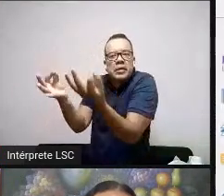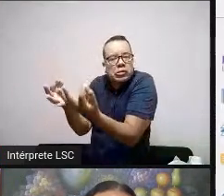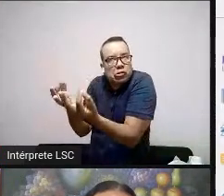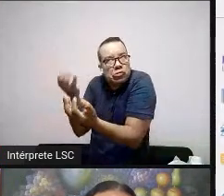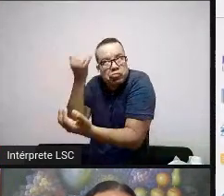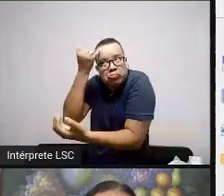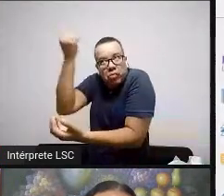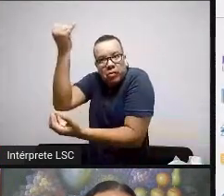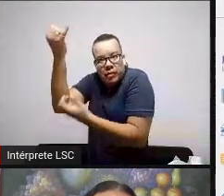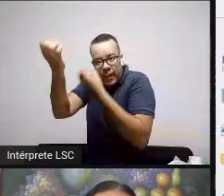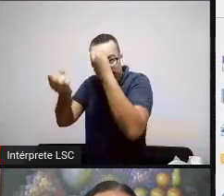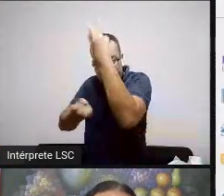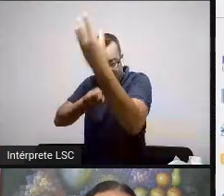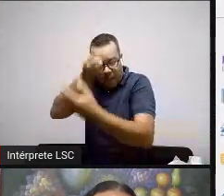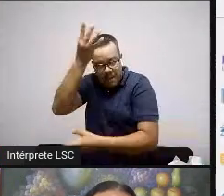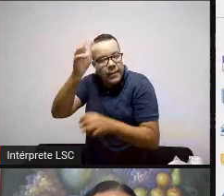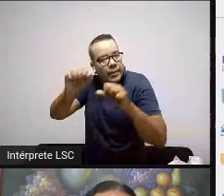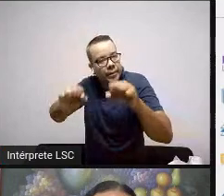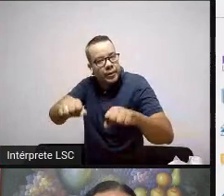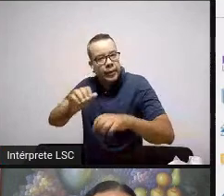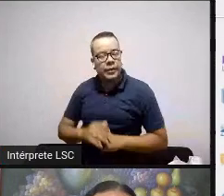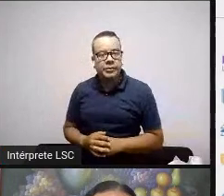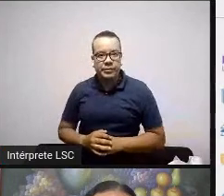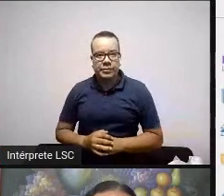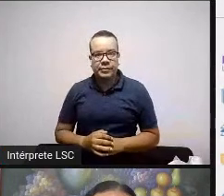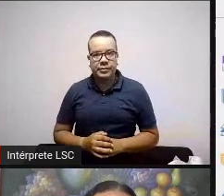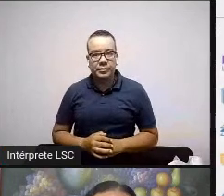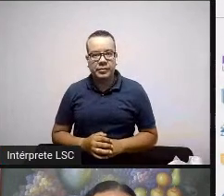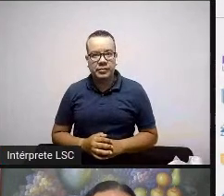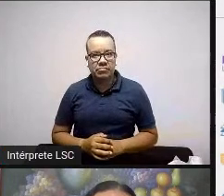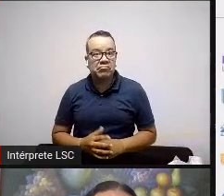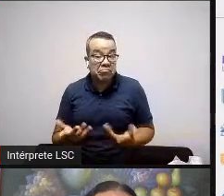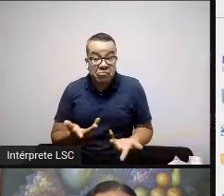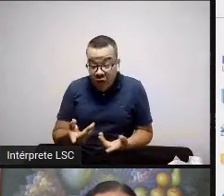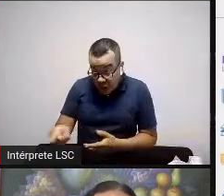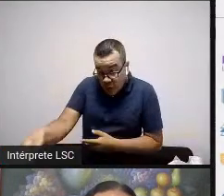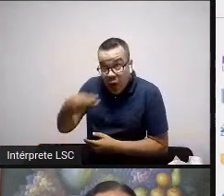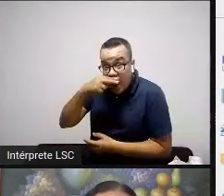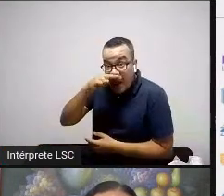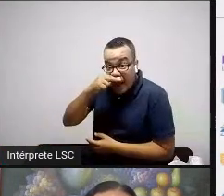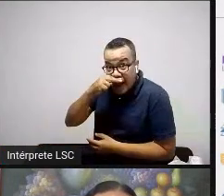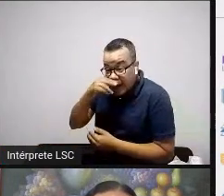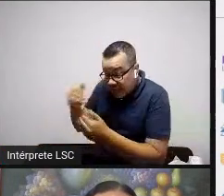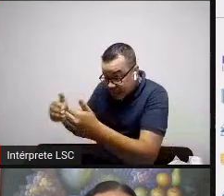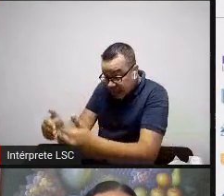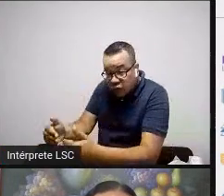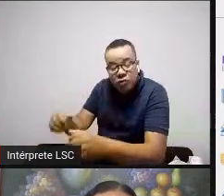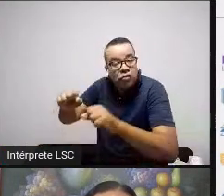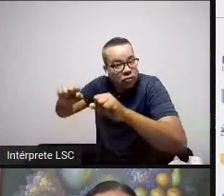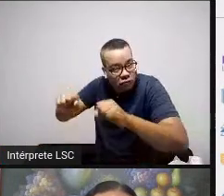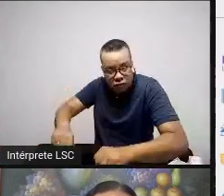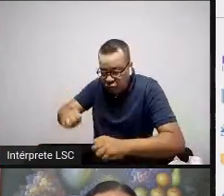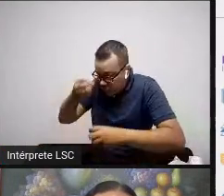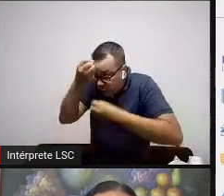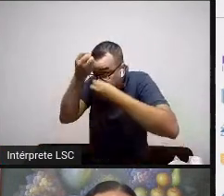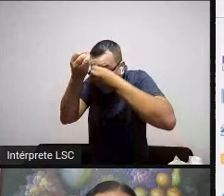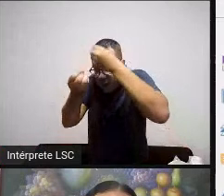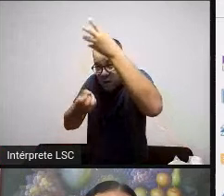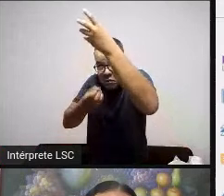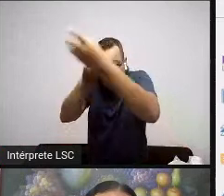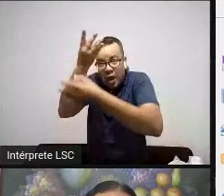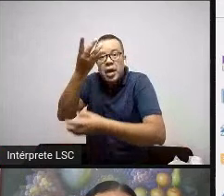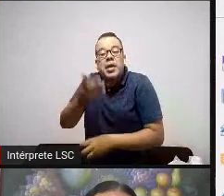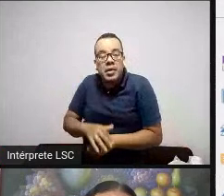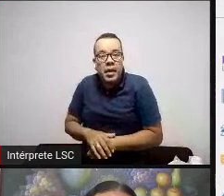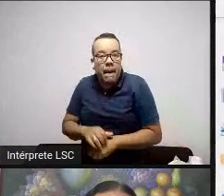Entonces, para mí, la poesía se puede encontrar también en los niños, como lo dice Hölderlin. Hay que volver a ser